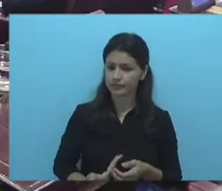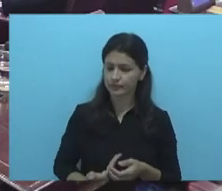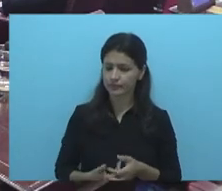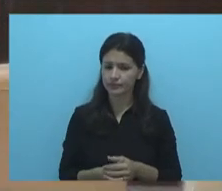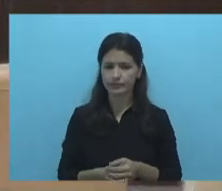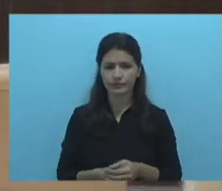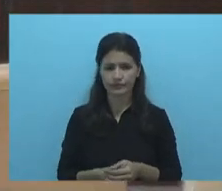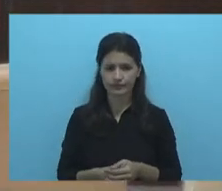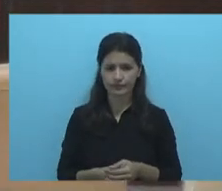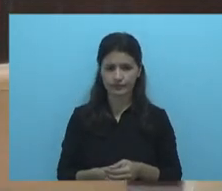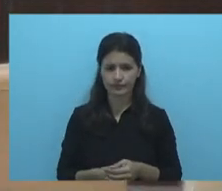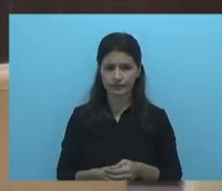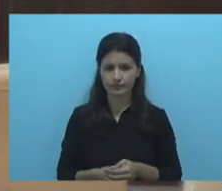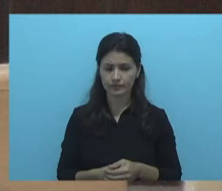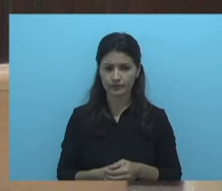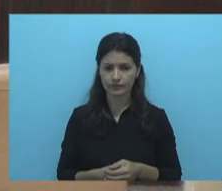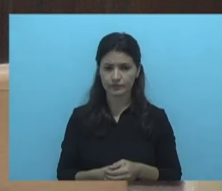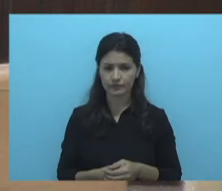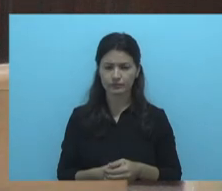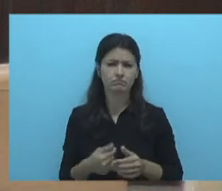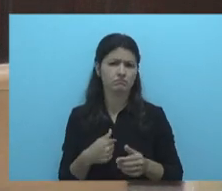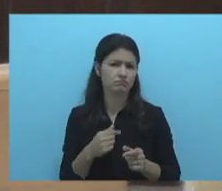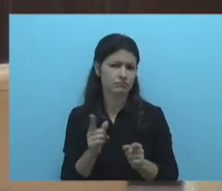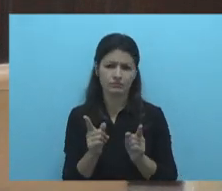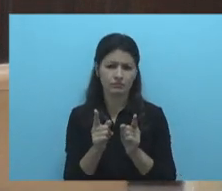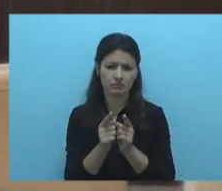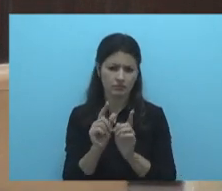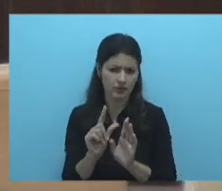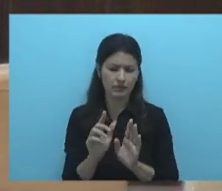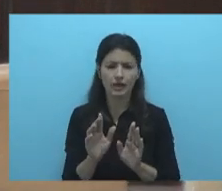presidente. Para hacerlo breve, en verdad,